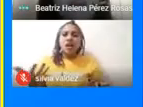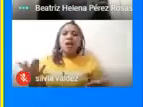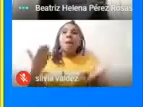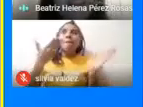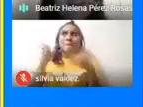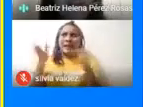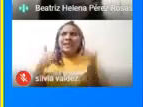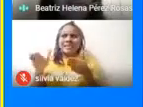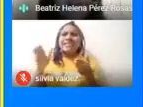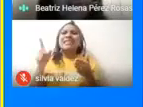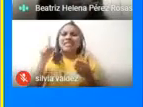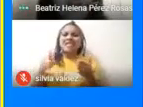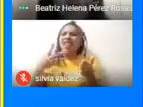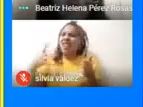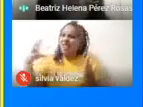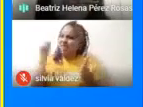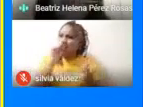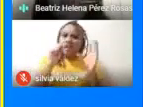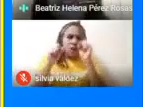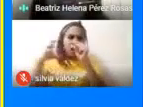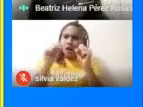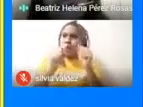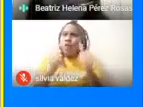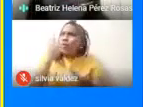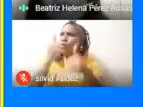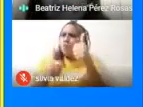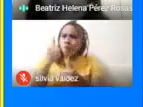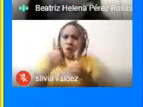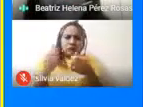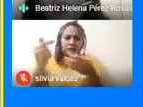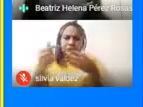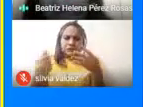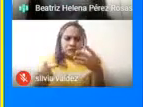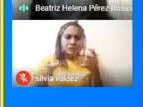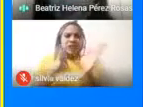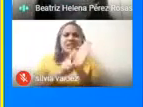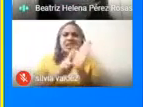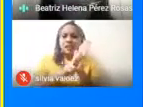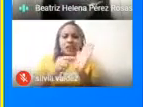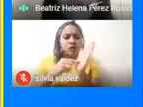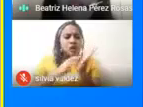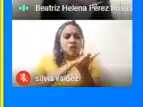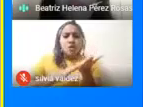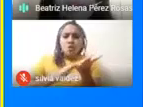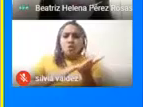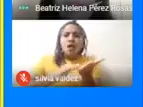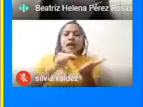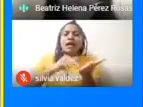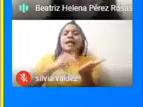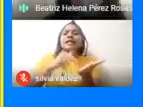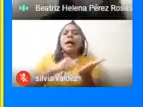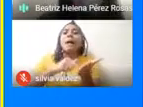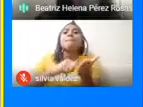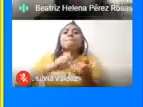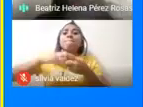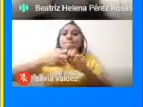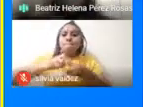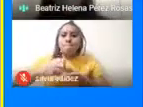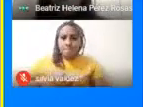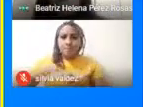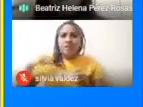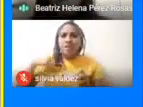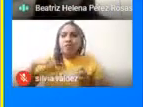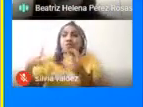planeación que identifique cuáles son esas resoluciones a esta problemática que hoy está viviendo el sector. Tenemos un